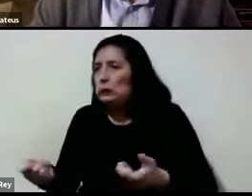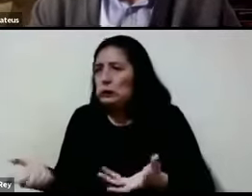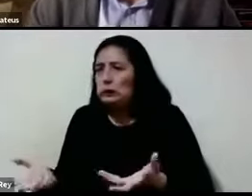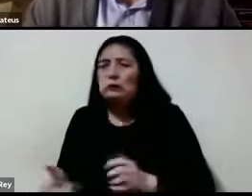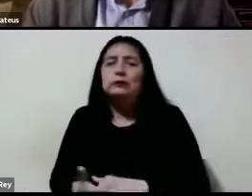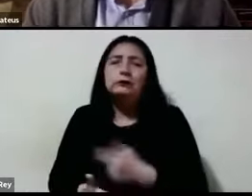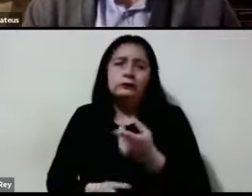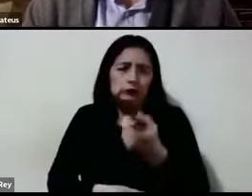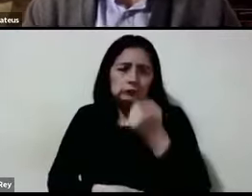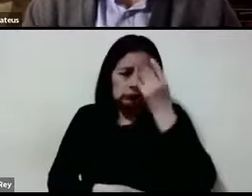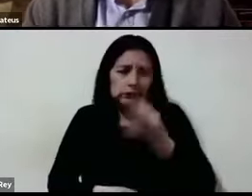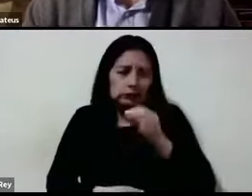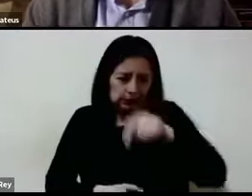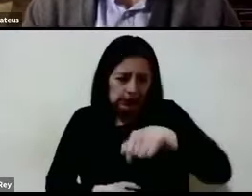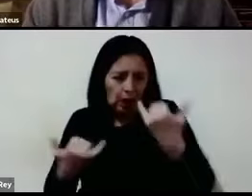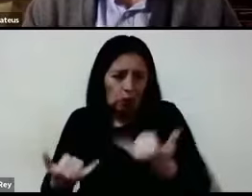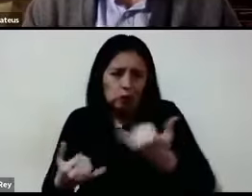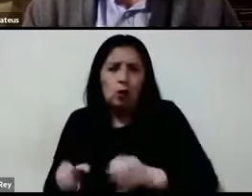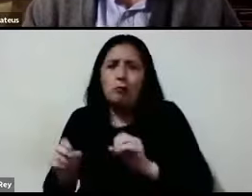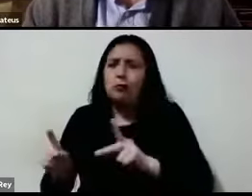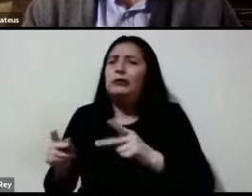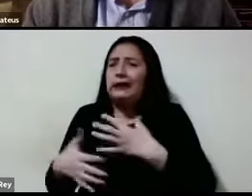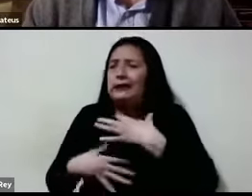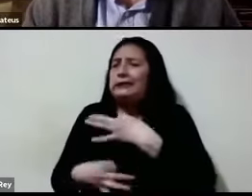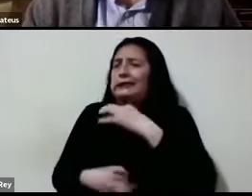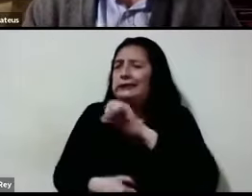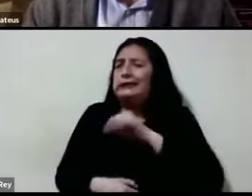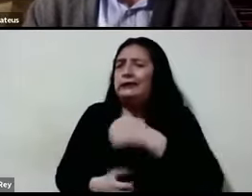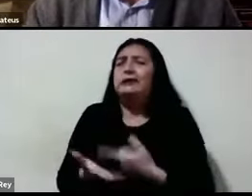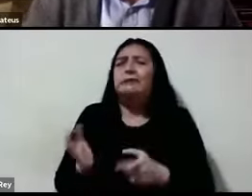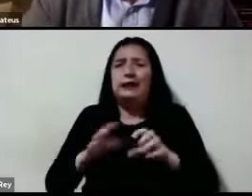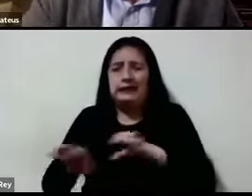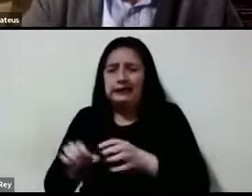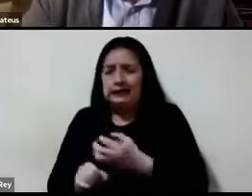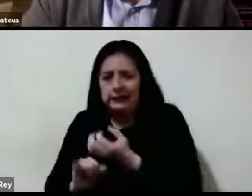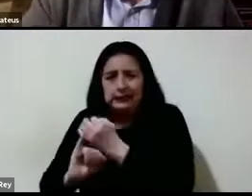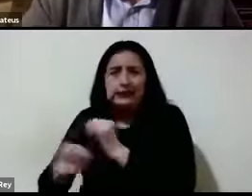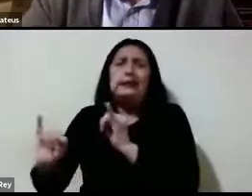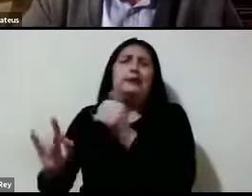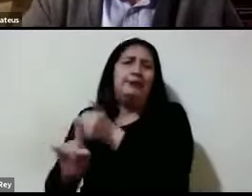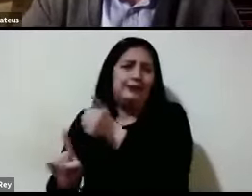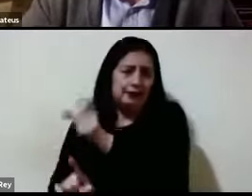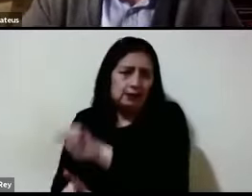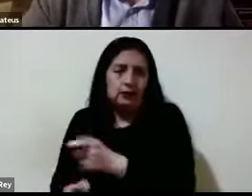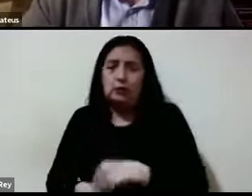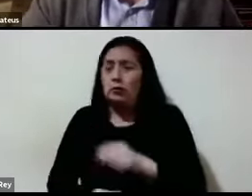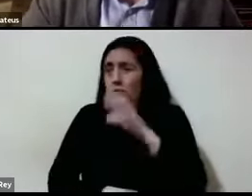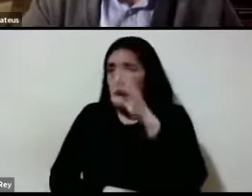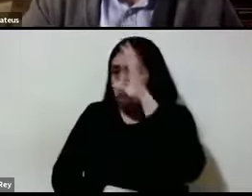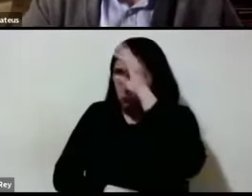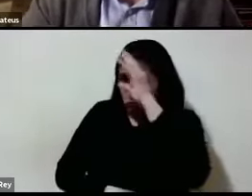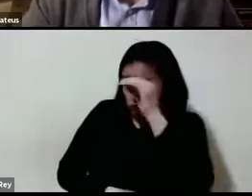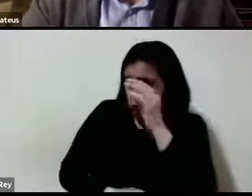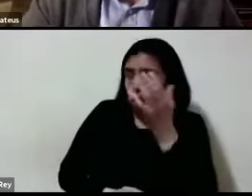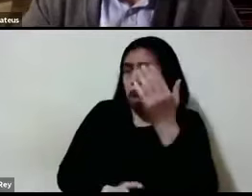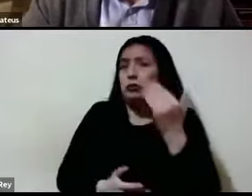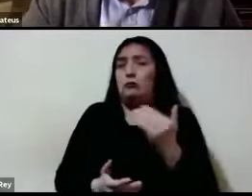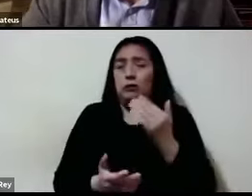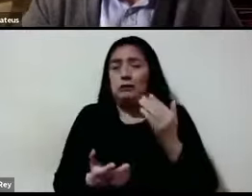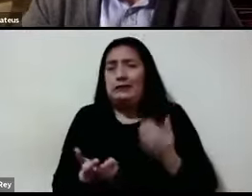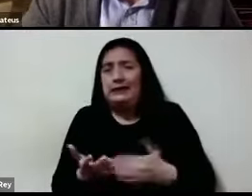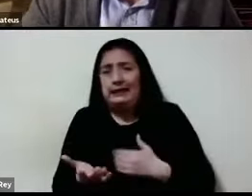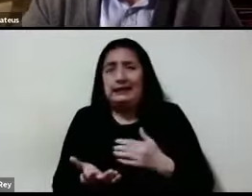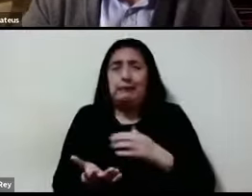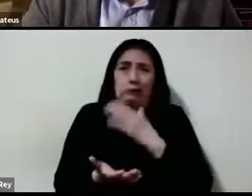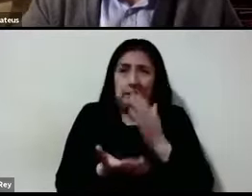definitivamente creo que esta ha sido una oportunidad interesante para construir esa autonomía, porque incluso los chicos que tenían problemas para hacer las